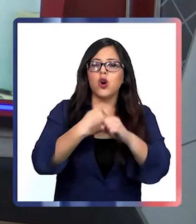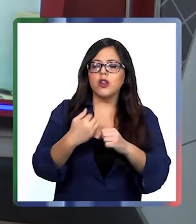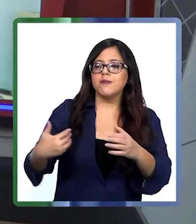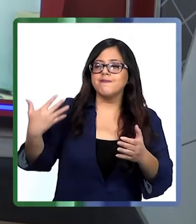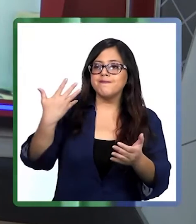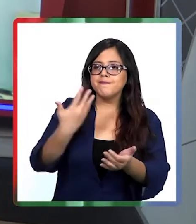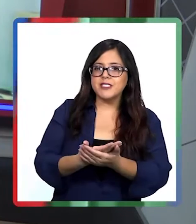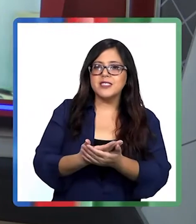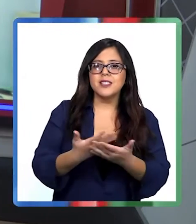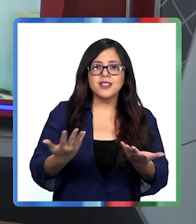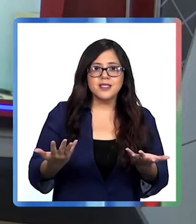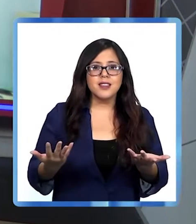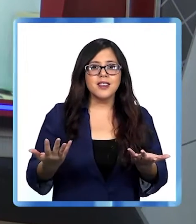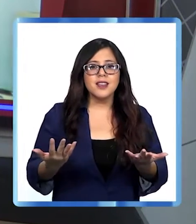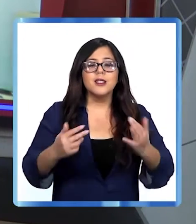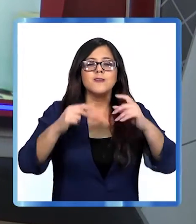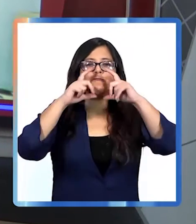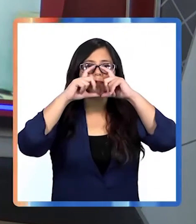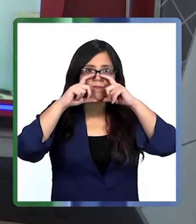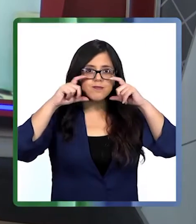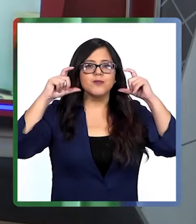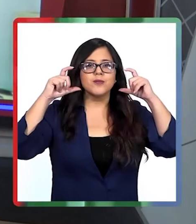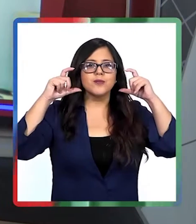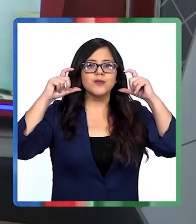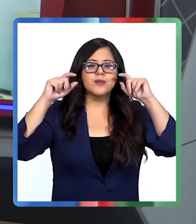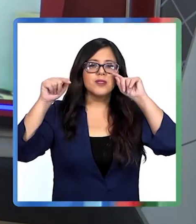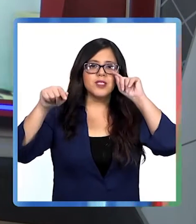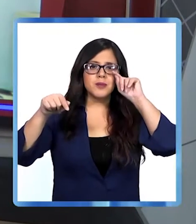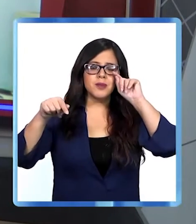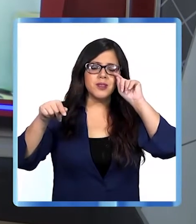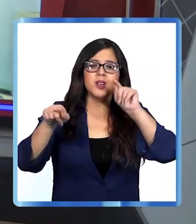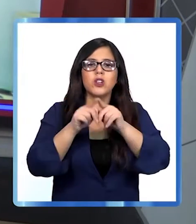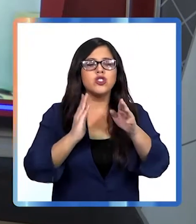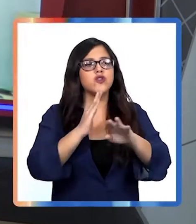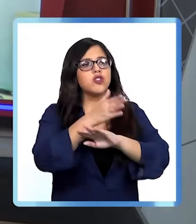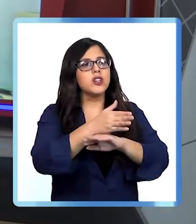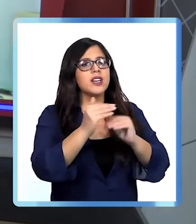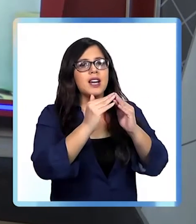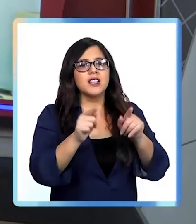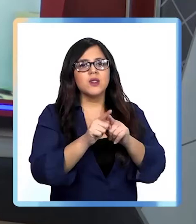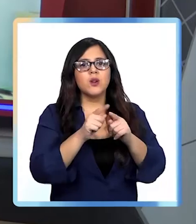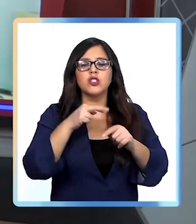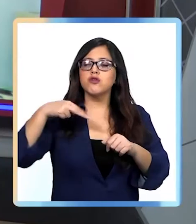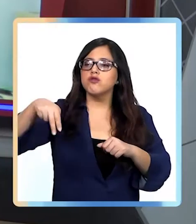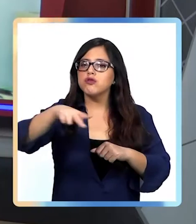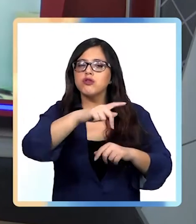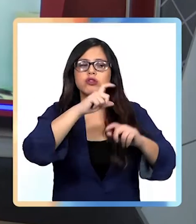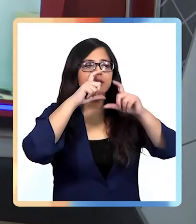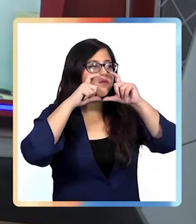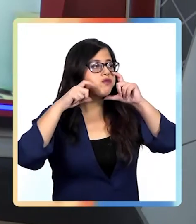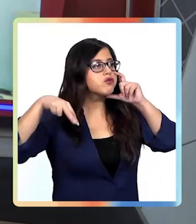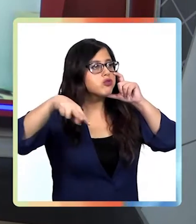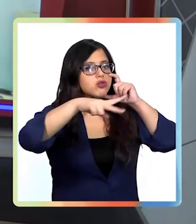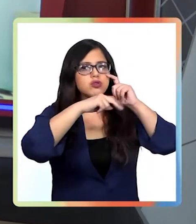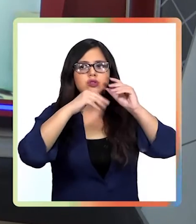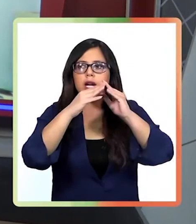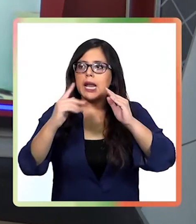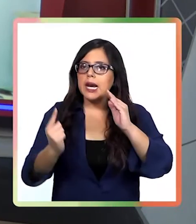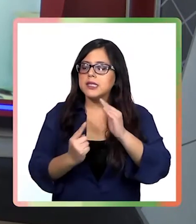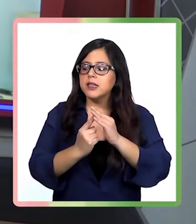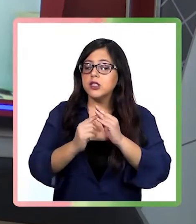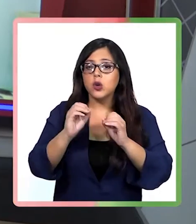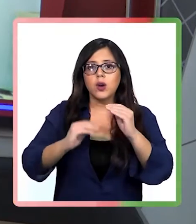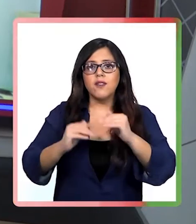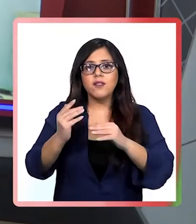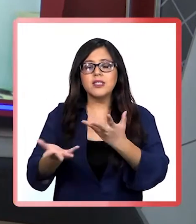años llevando este artículo en el rostro, y a mí a veces me pasa que yo llego a mi casa y sigo deambulando por mi casa y sigo con la mascarilla mucho rato, o